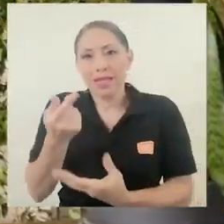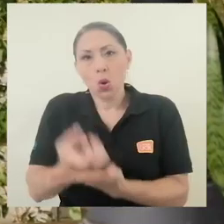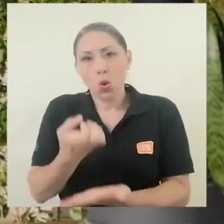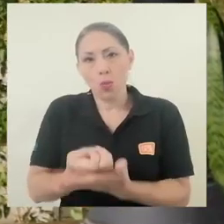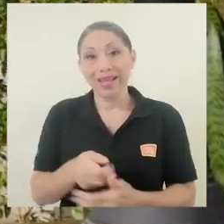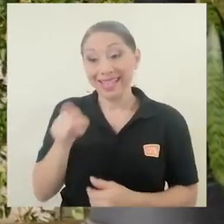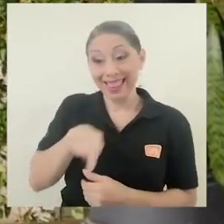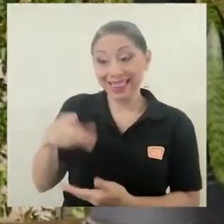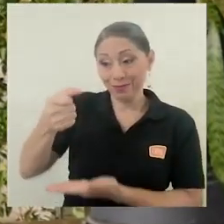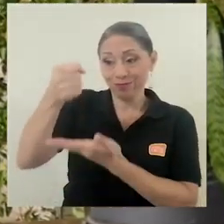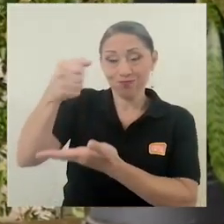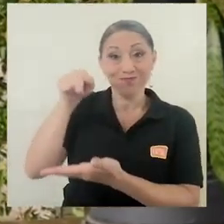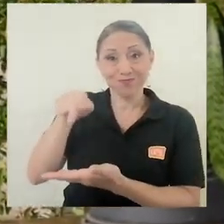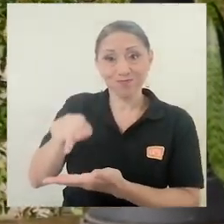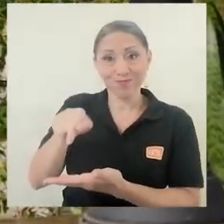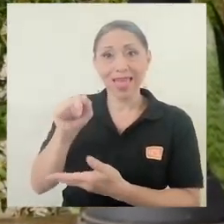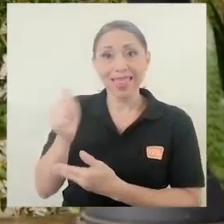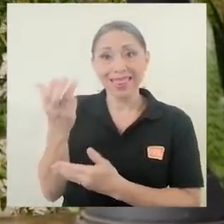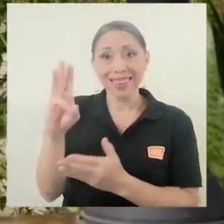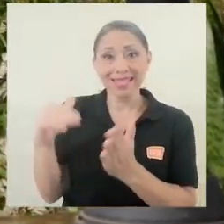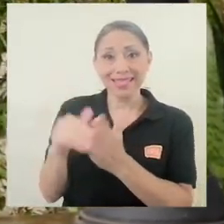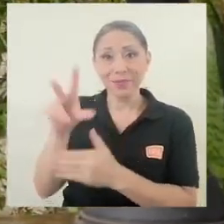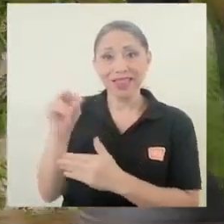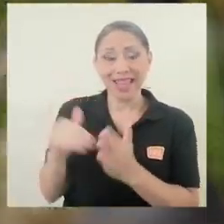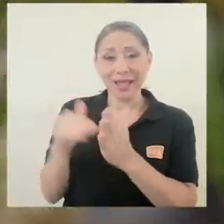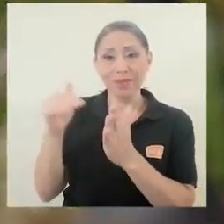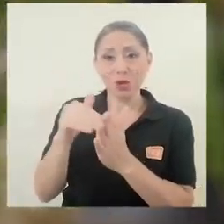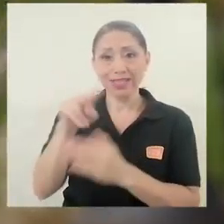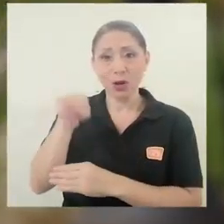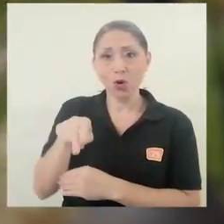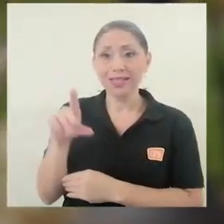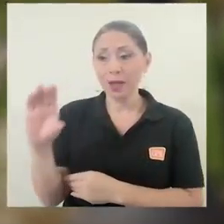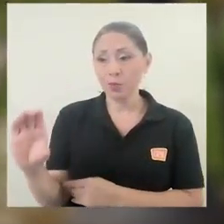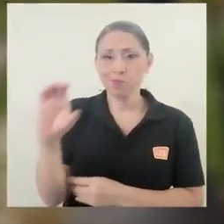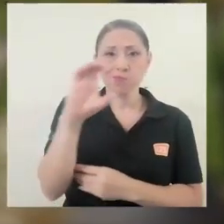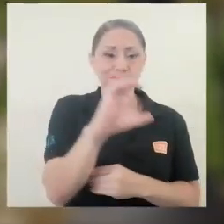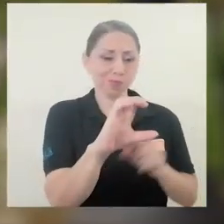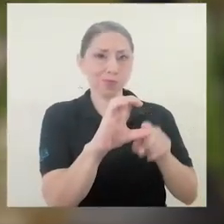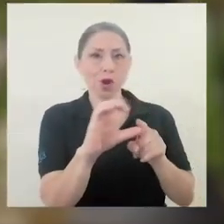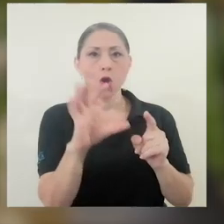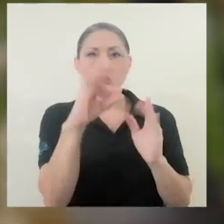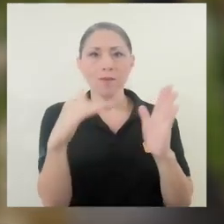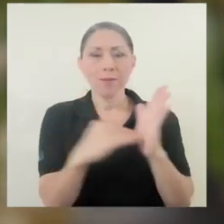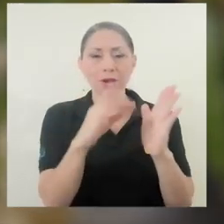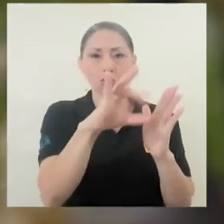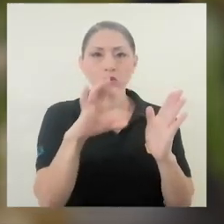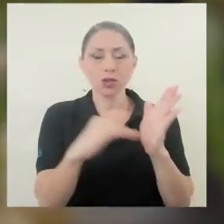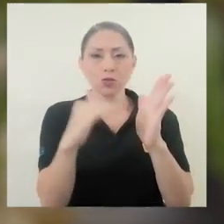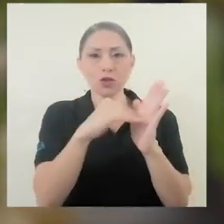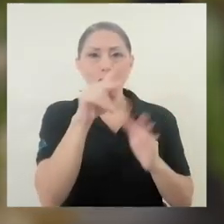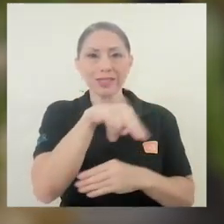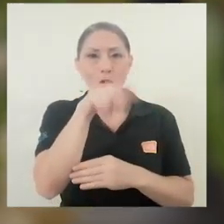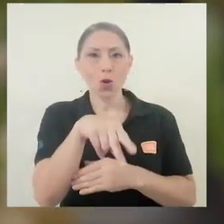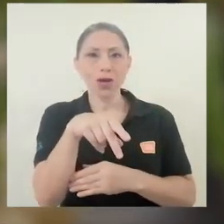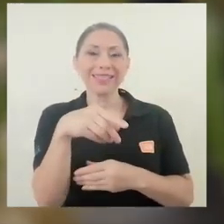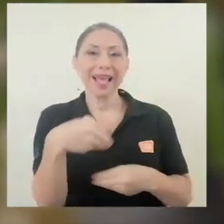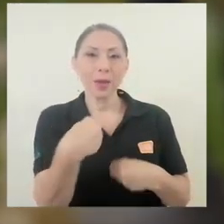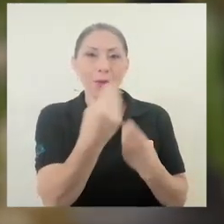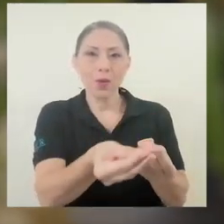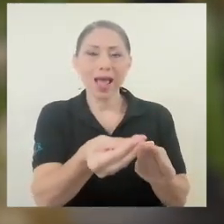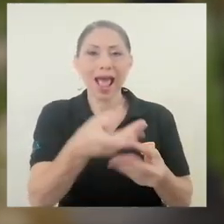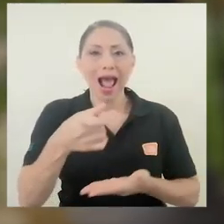los 16.030 millones de colones se destinarán 9.800 millones de colones al Fondo de Solidaridad